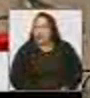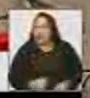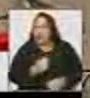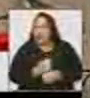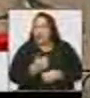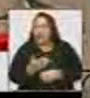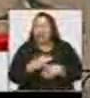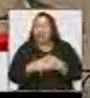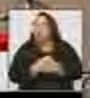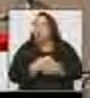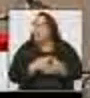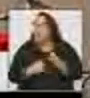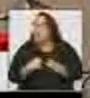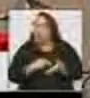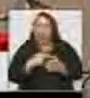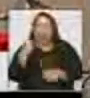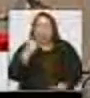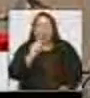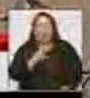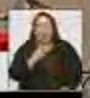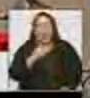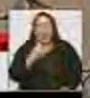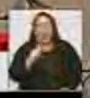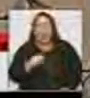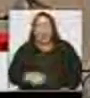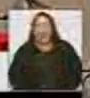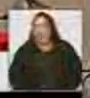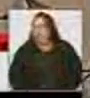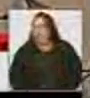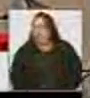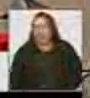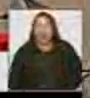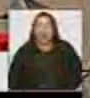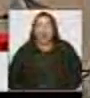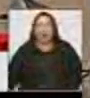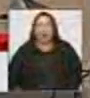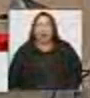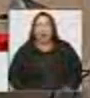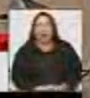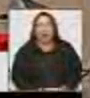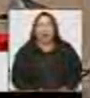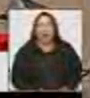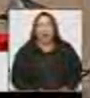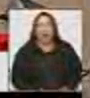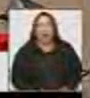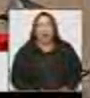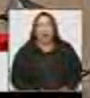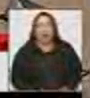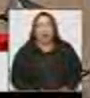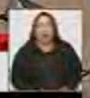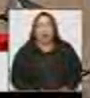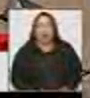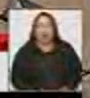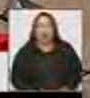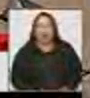nosotros comprendemos que ampliar el REJA es inevitable mientras no nos sentemos a hacer los